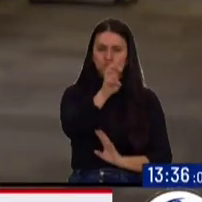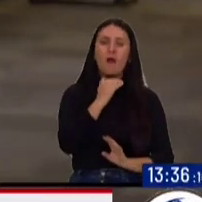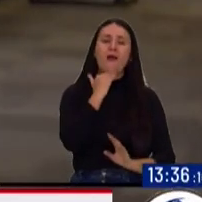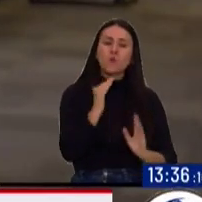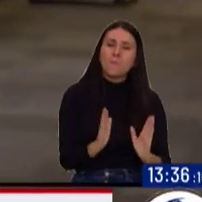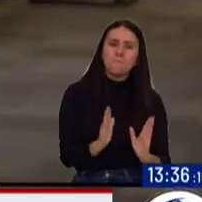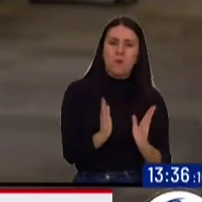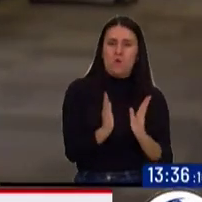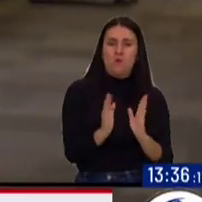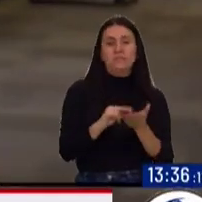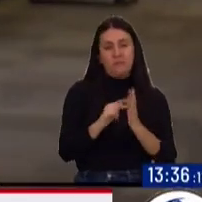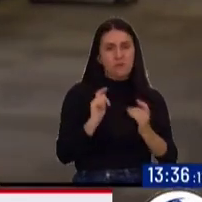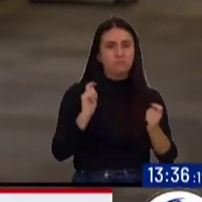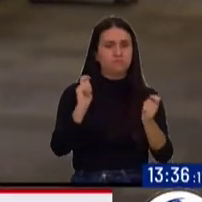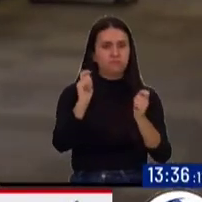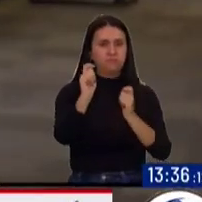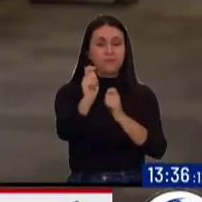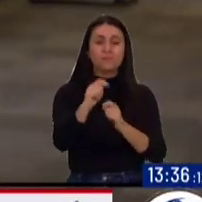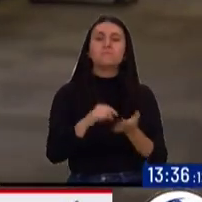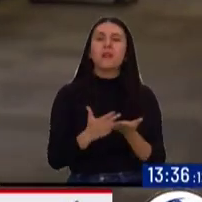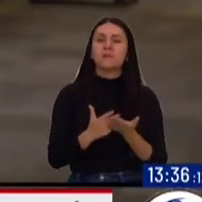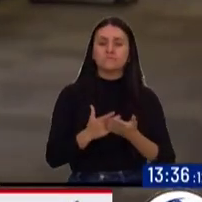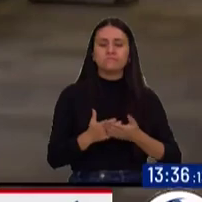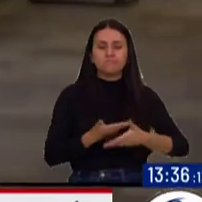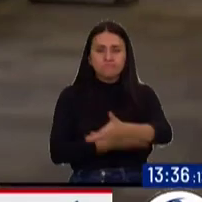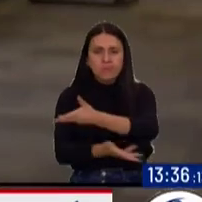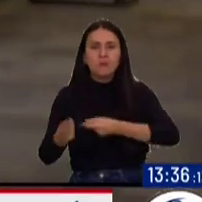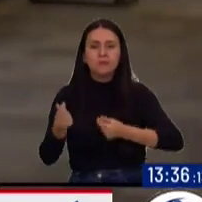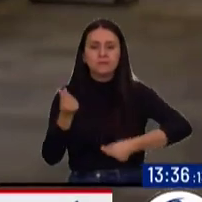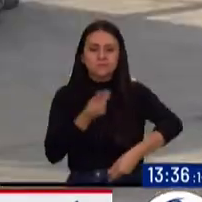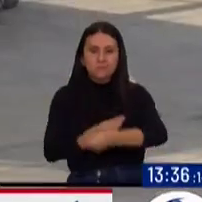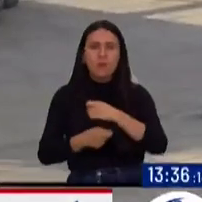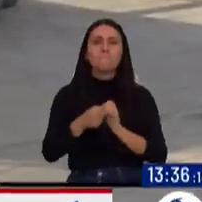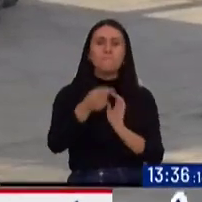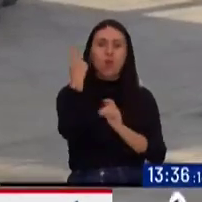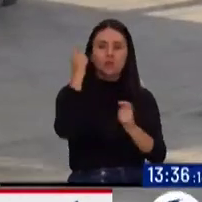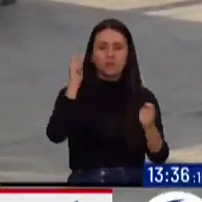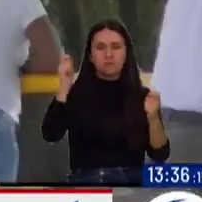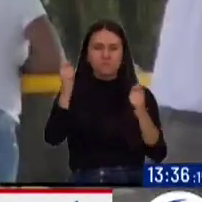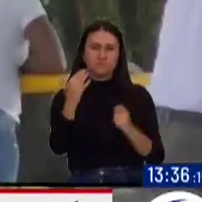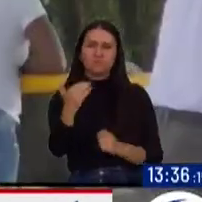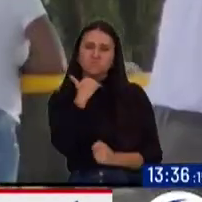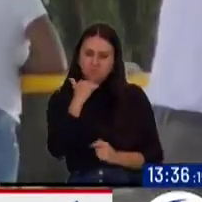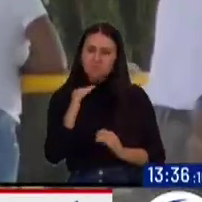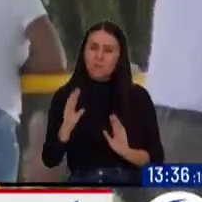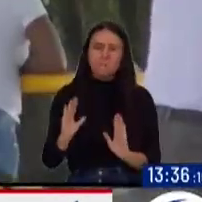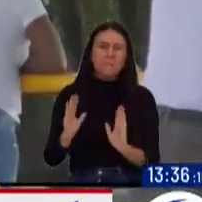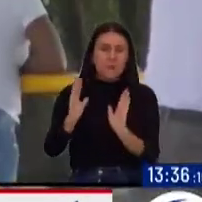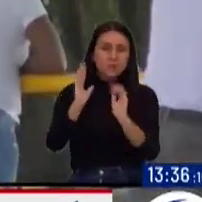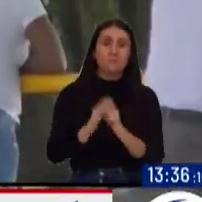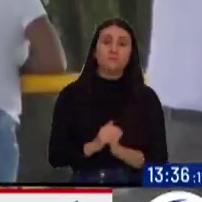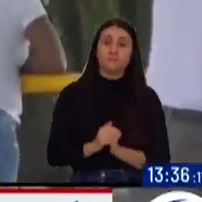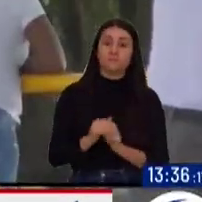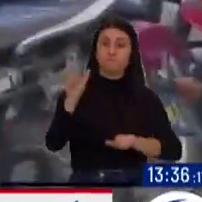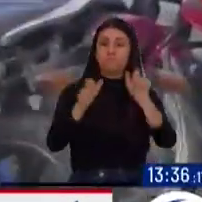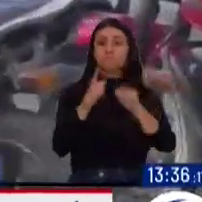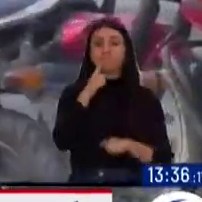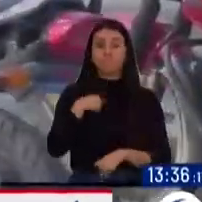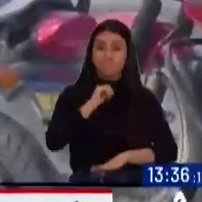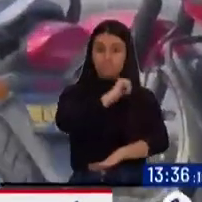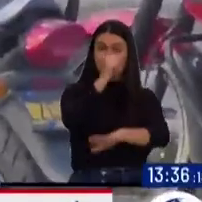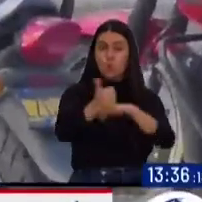un contexto de recuperación económica y transición política. Otros expertos aseguran que el nuevo alcalde de Quibdó